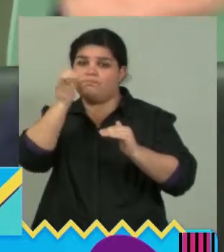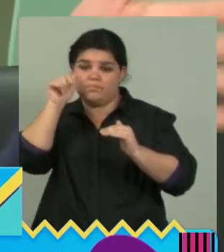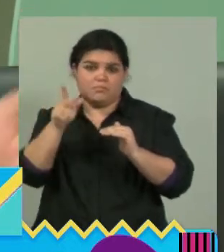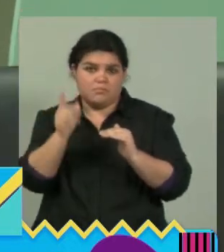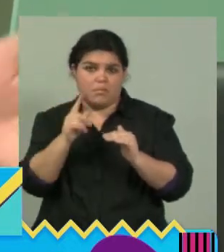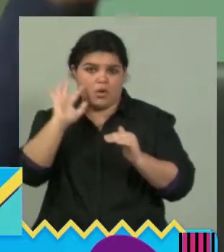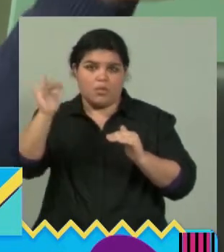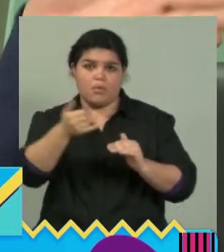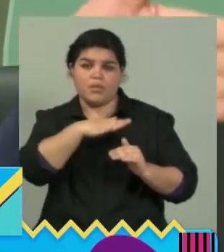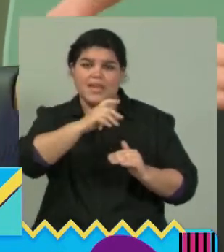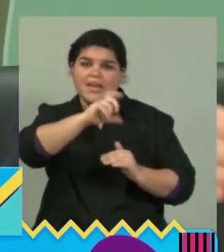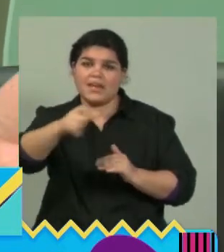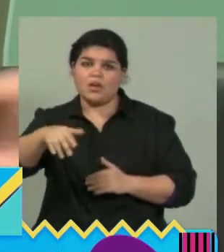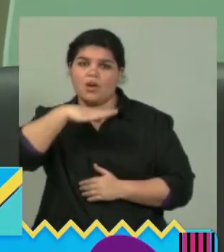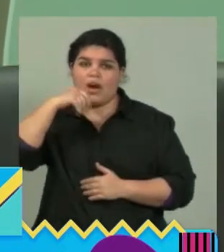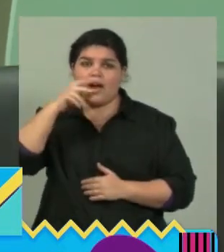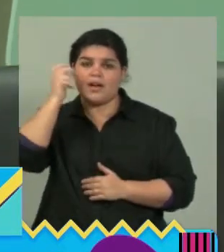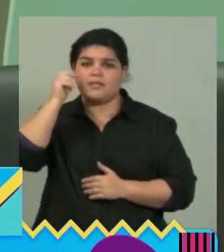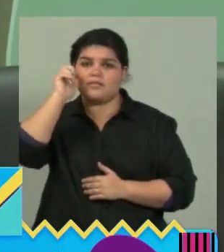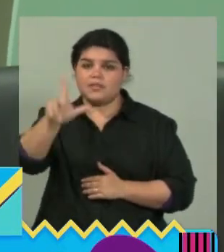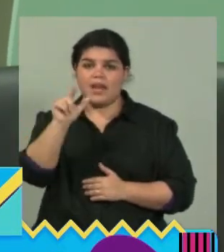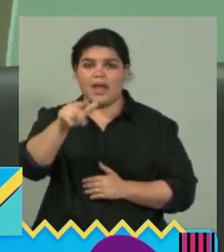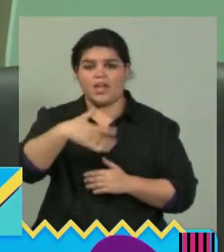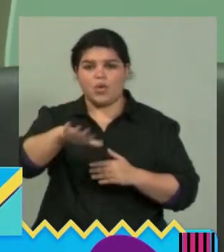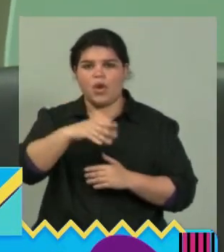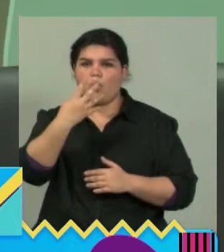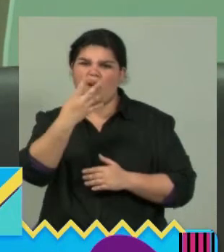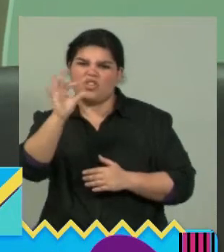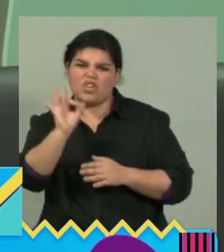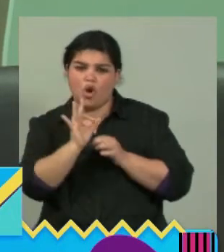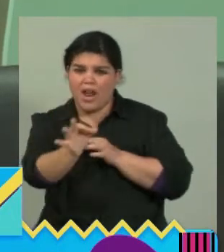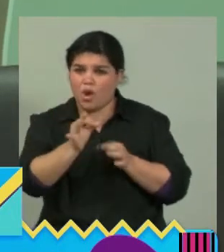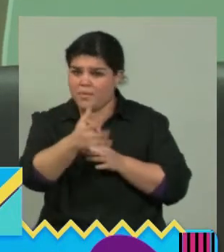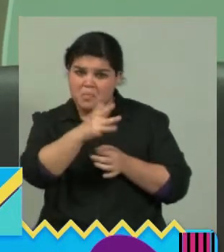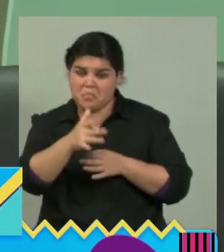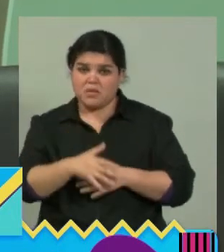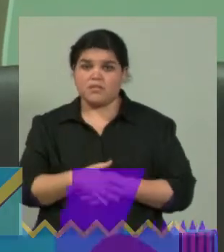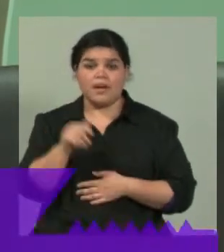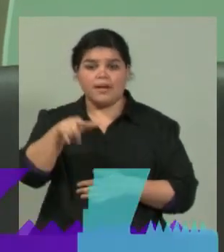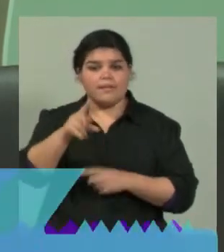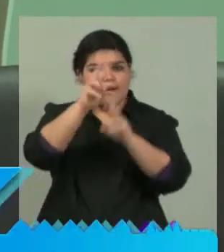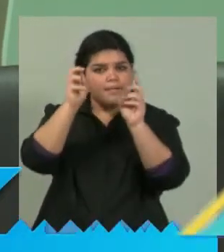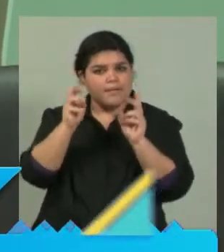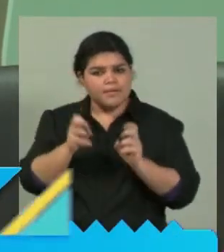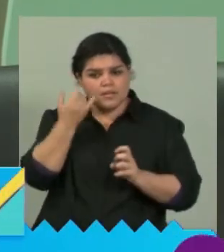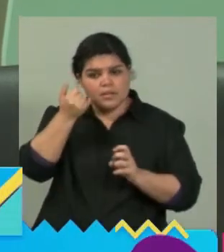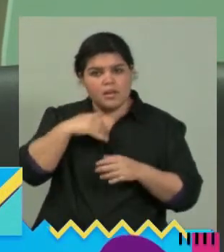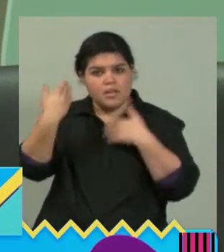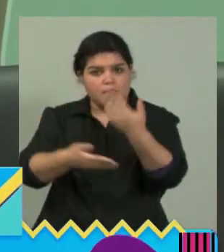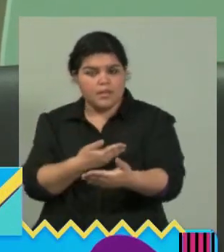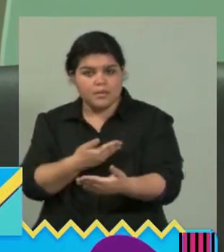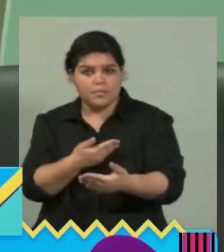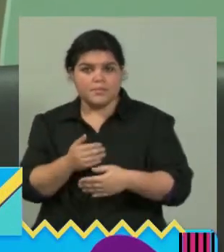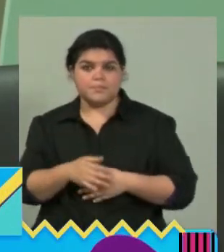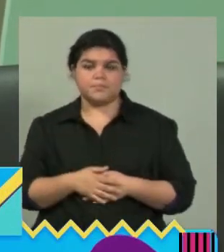detectamos en el río Jáchal, ahí a 4 o 5 kilómetros de la ciudad de Jáchal. Pasamos con esos análisis, después de haber dado